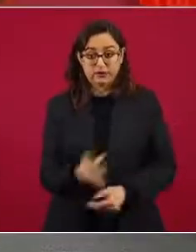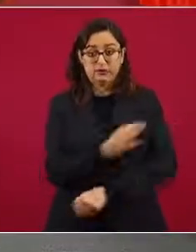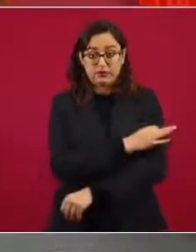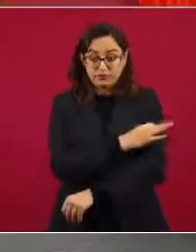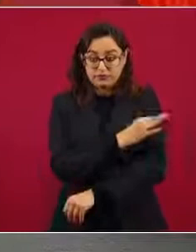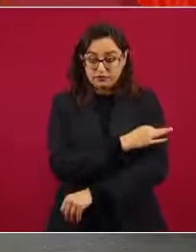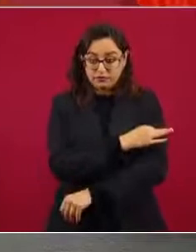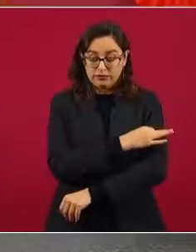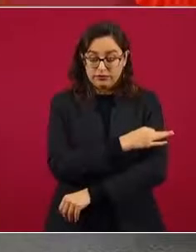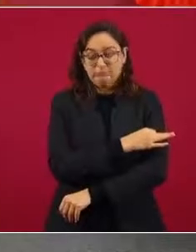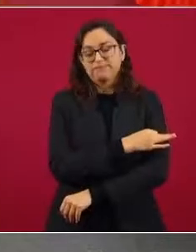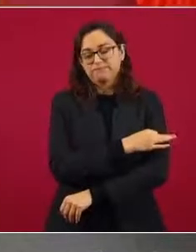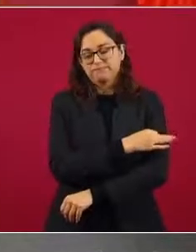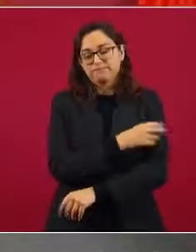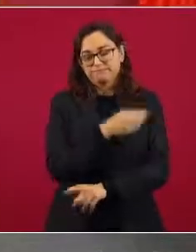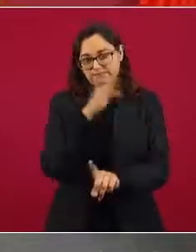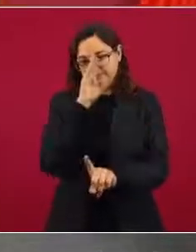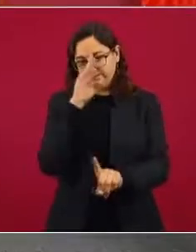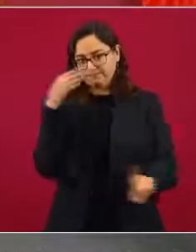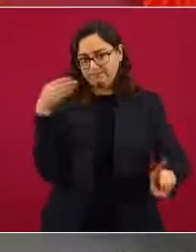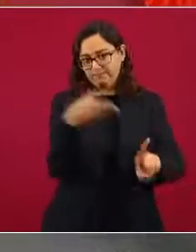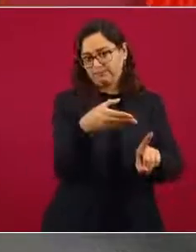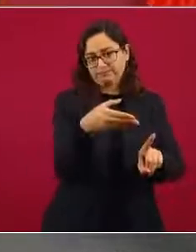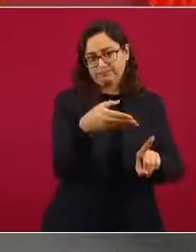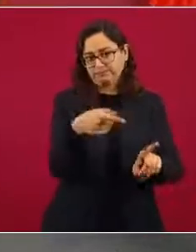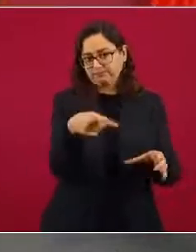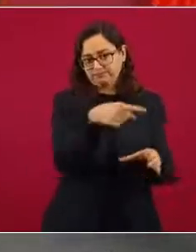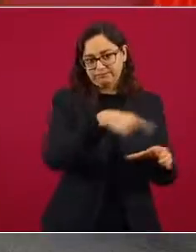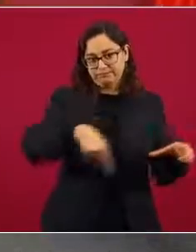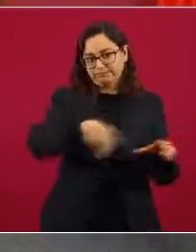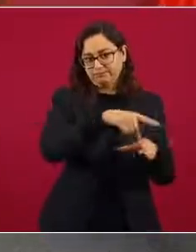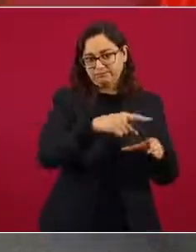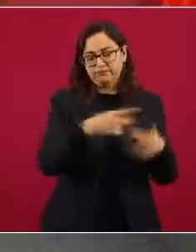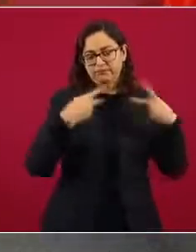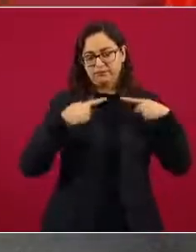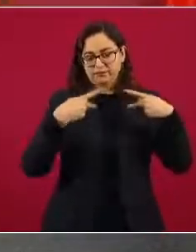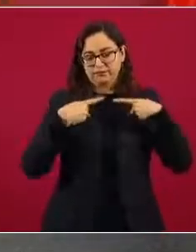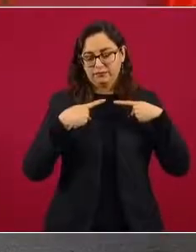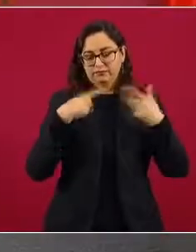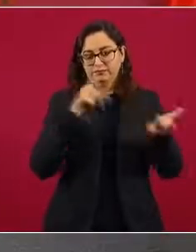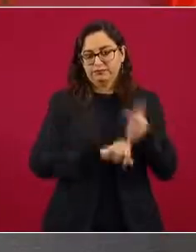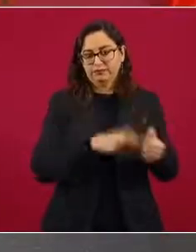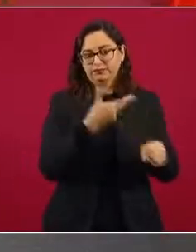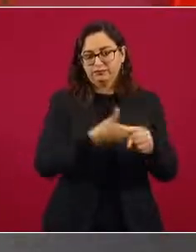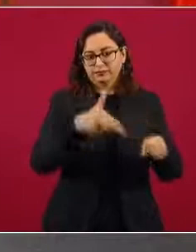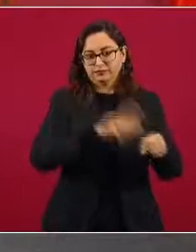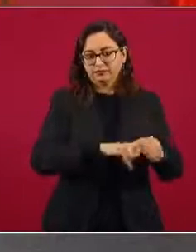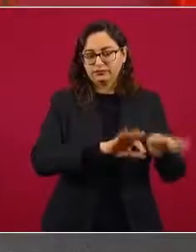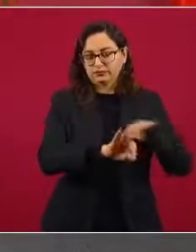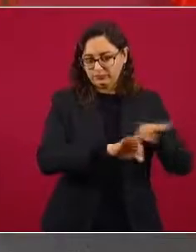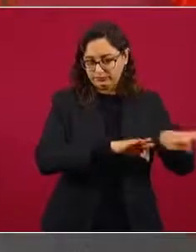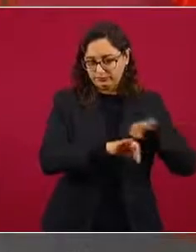es para trabajadores del sector salud.